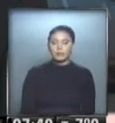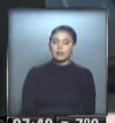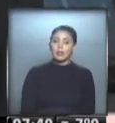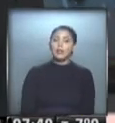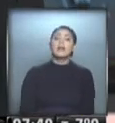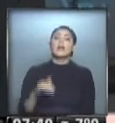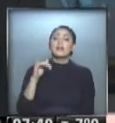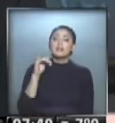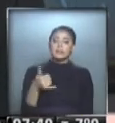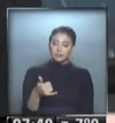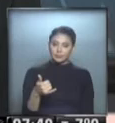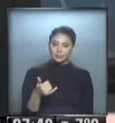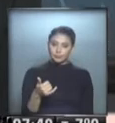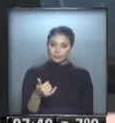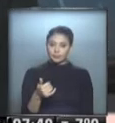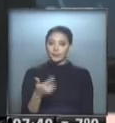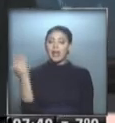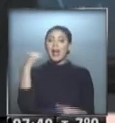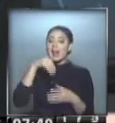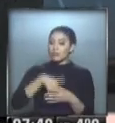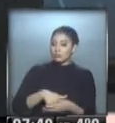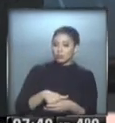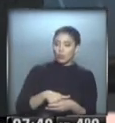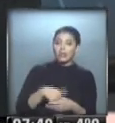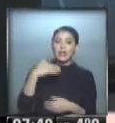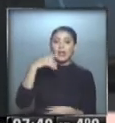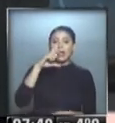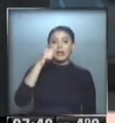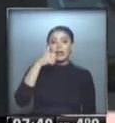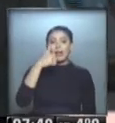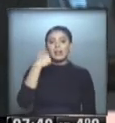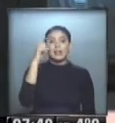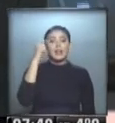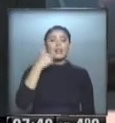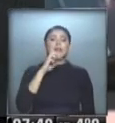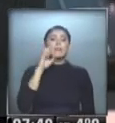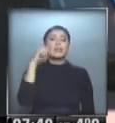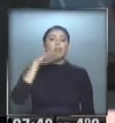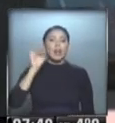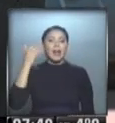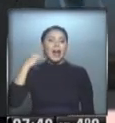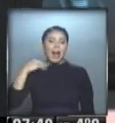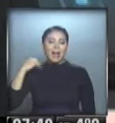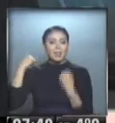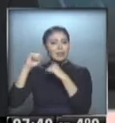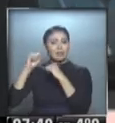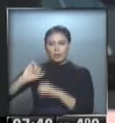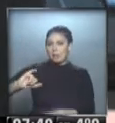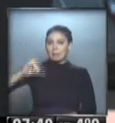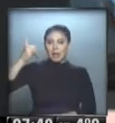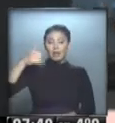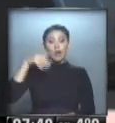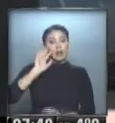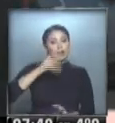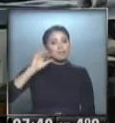principio que la elección que hizo Camogo Espínola, además de que como en regatas tenía más habilidad que Schettino, me parece,